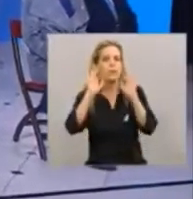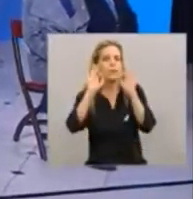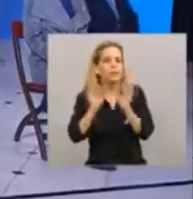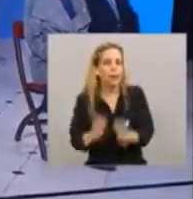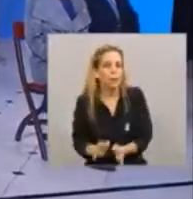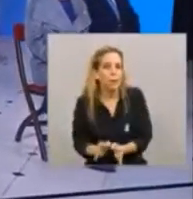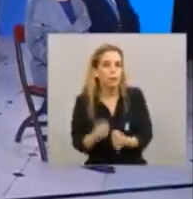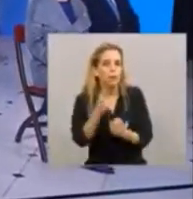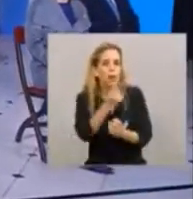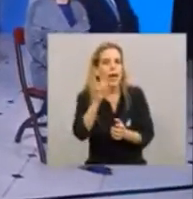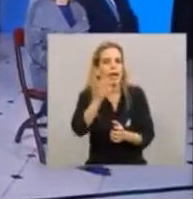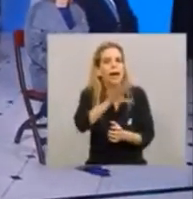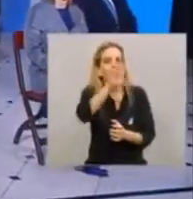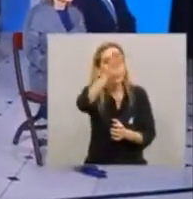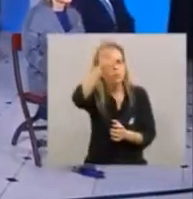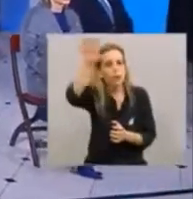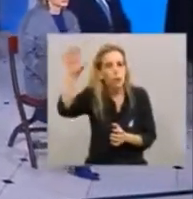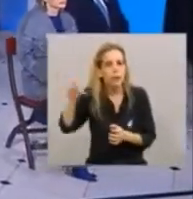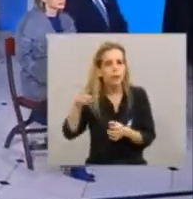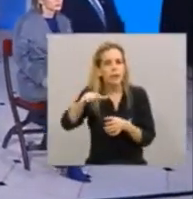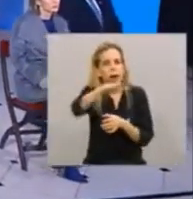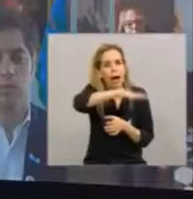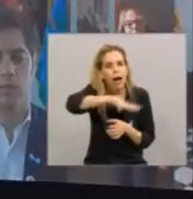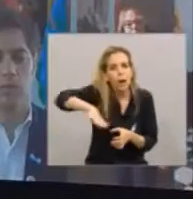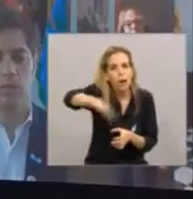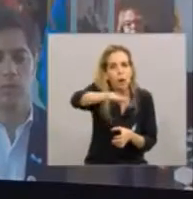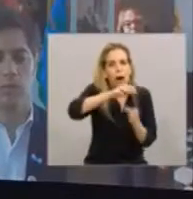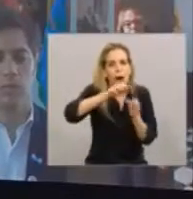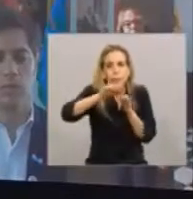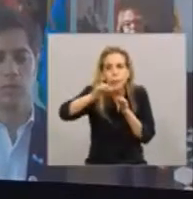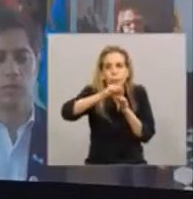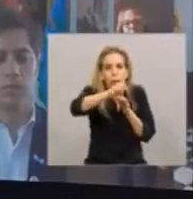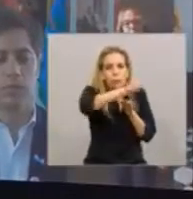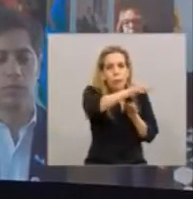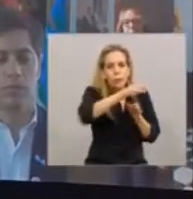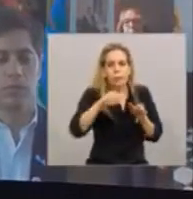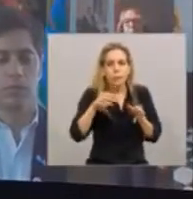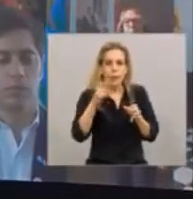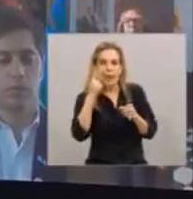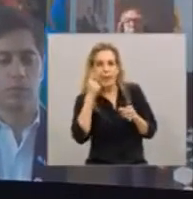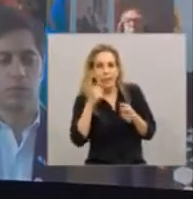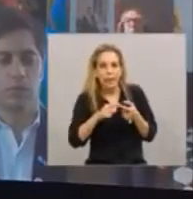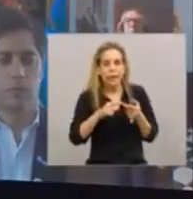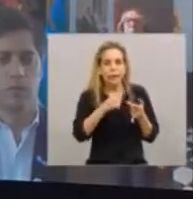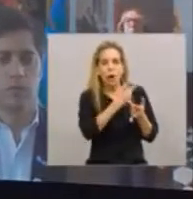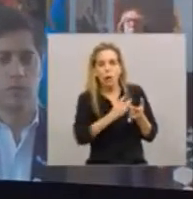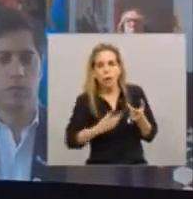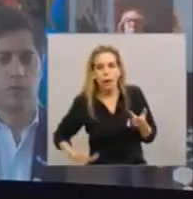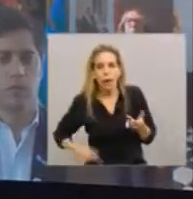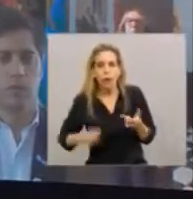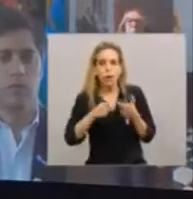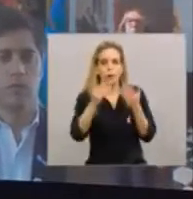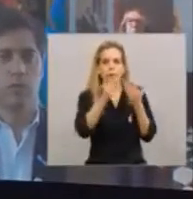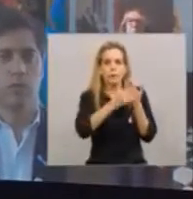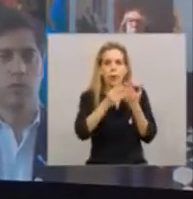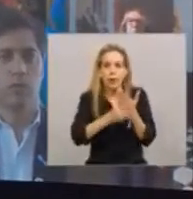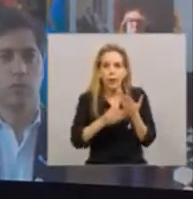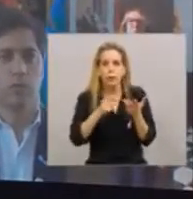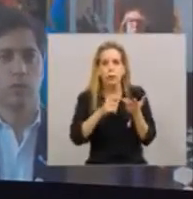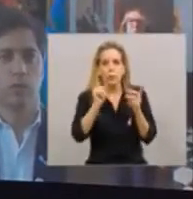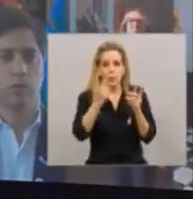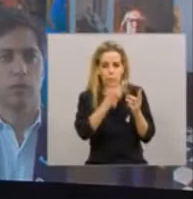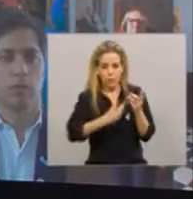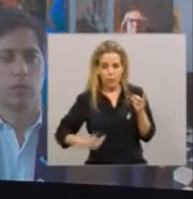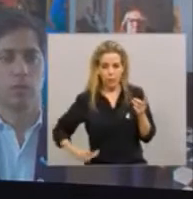rincón de la patria trabajando juntos intendentes gobernadores y ministros de la nación y el